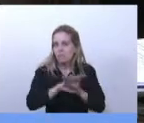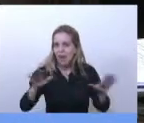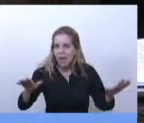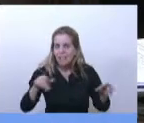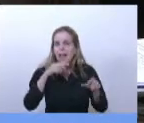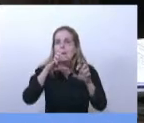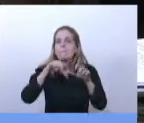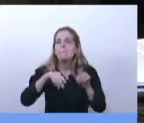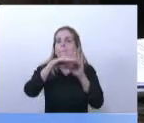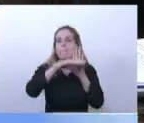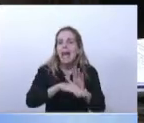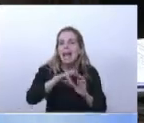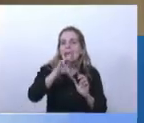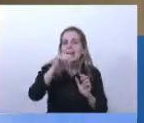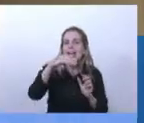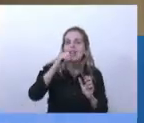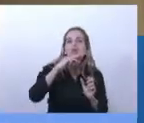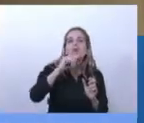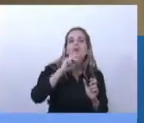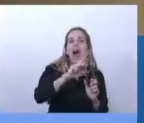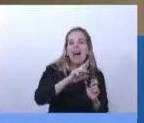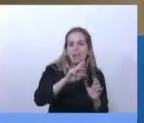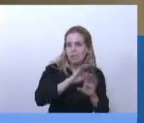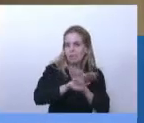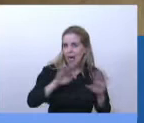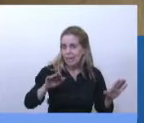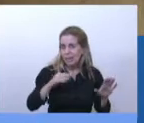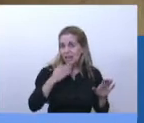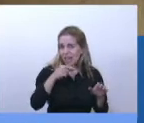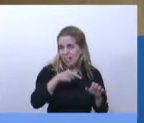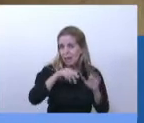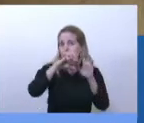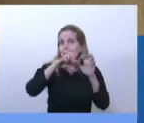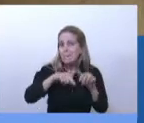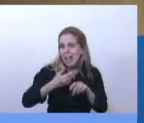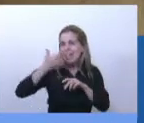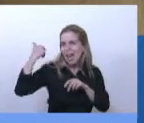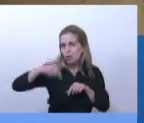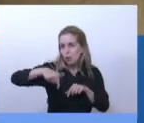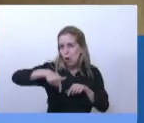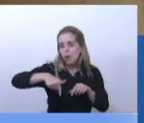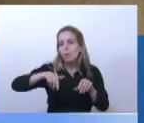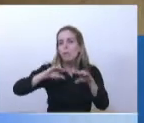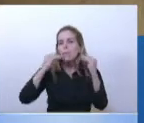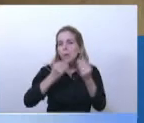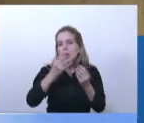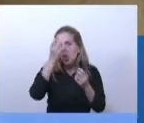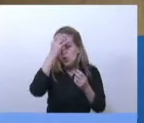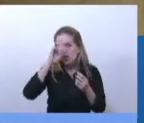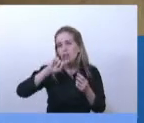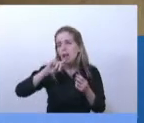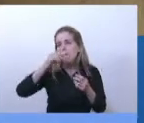programa renovar que gracias a ese programa hoy tenemos un promedio de 12 por ciento de producción de